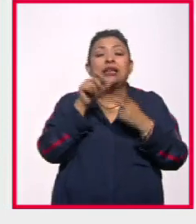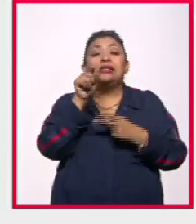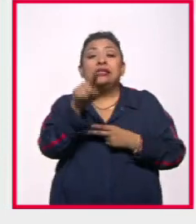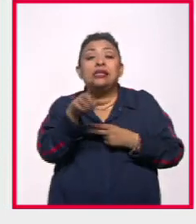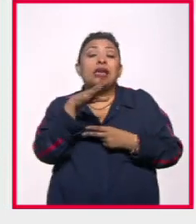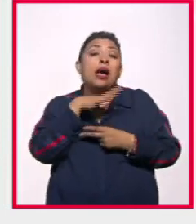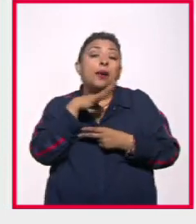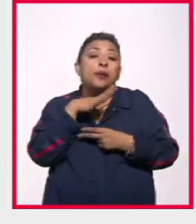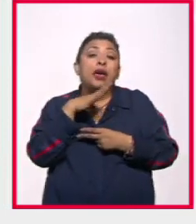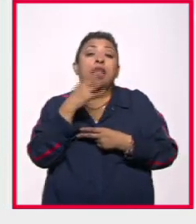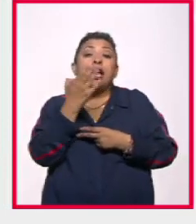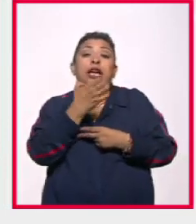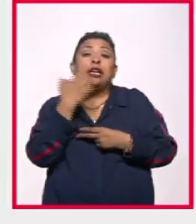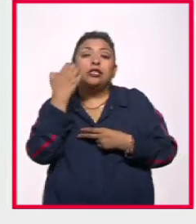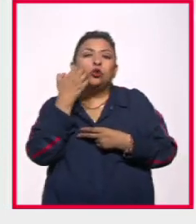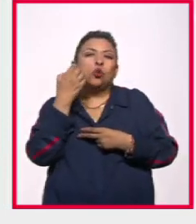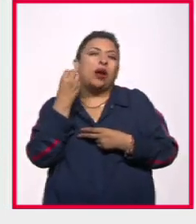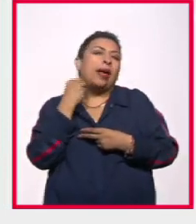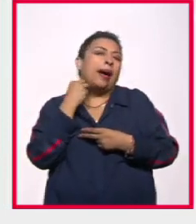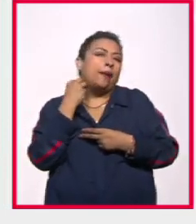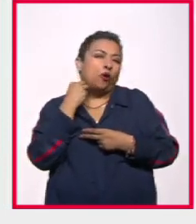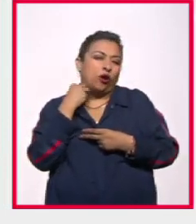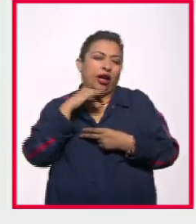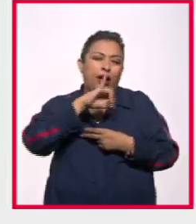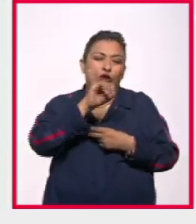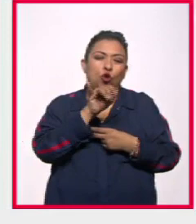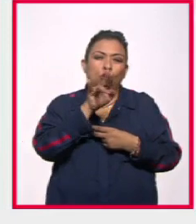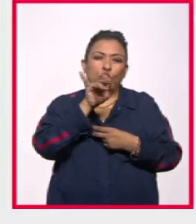procedía de la Escuela de Jurisprudencia, lo